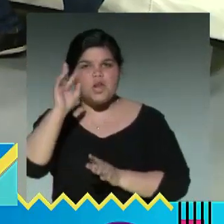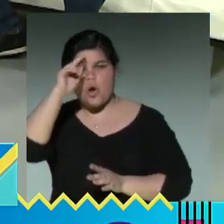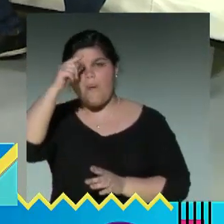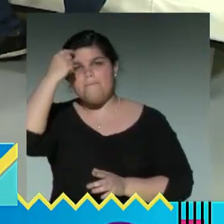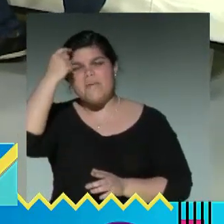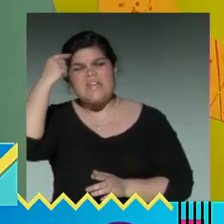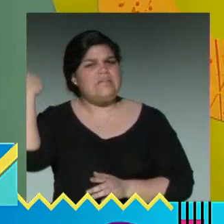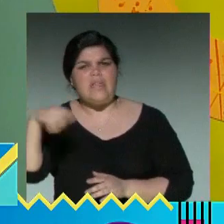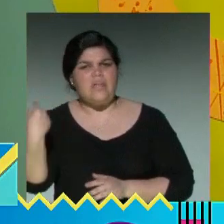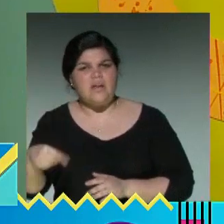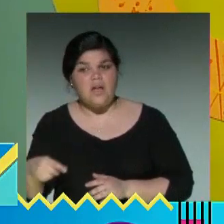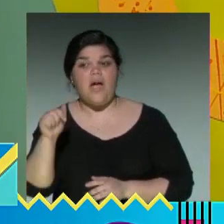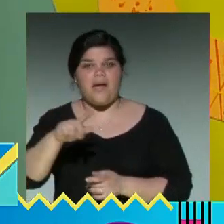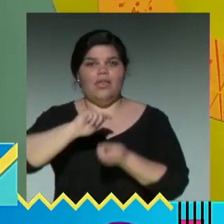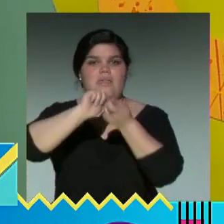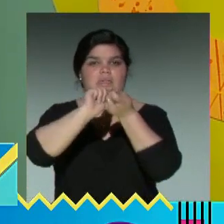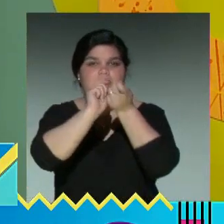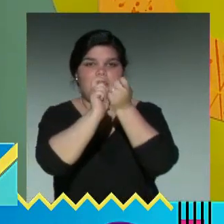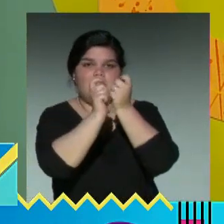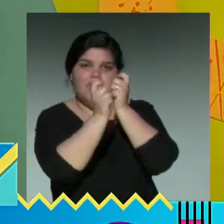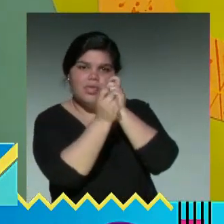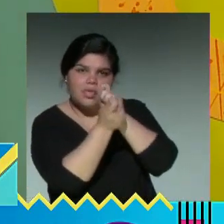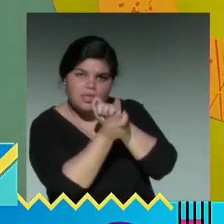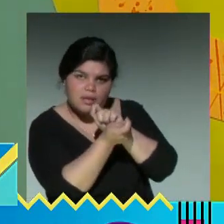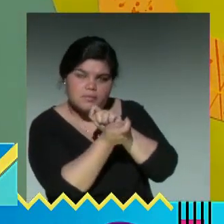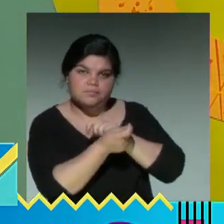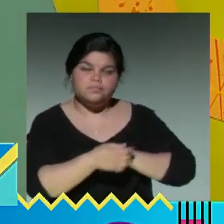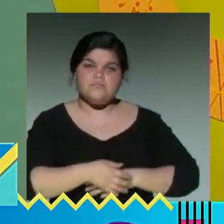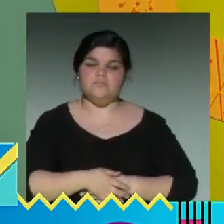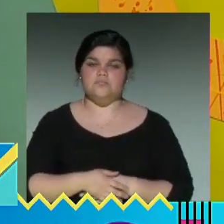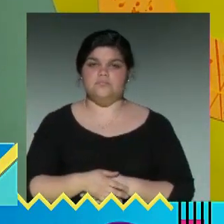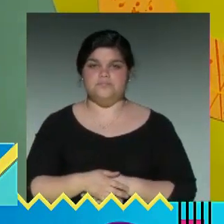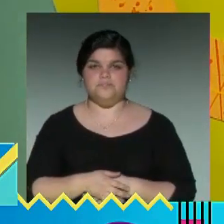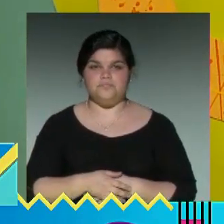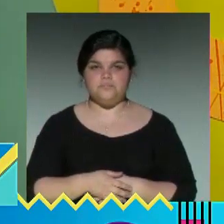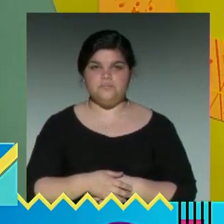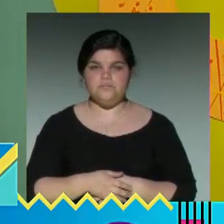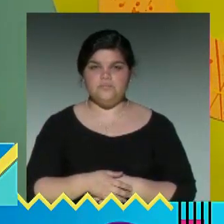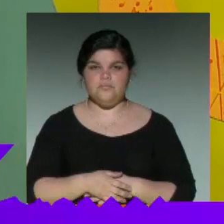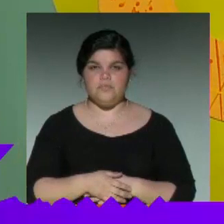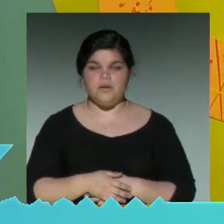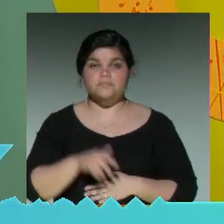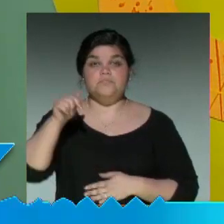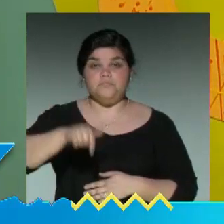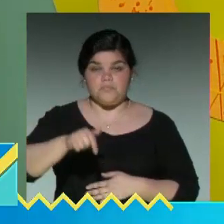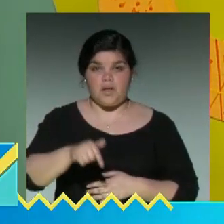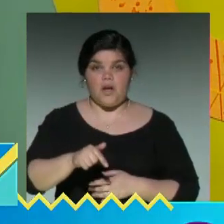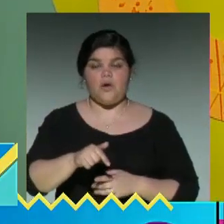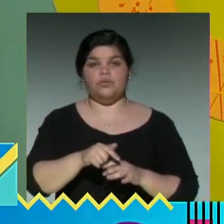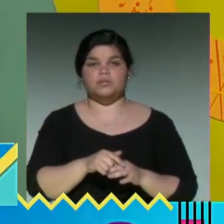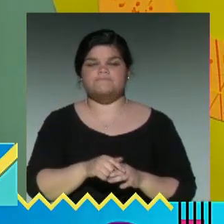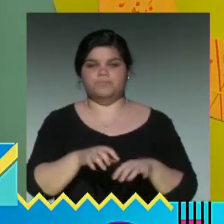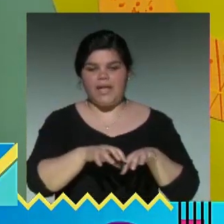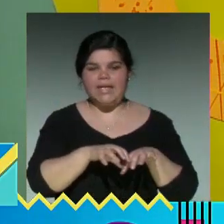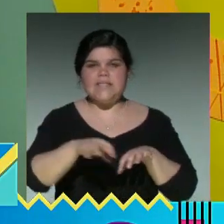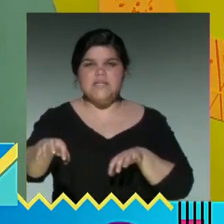modelo, digamos, responden. hoy en la extensión hay un debate qué tipo